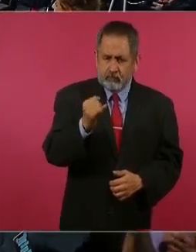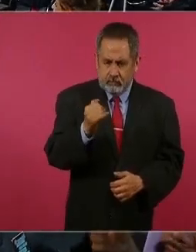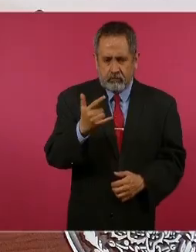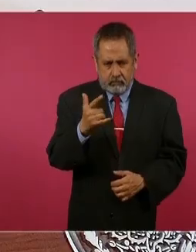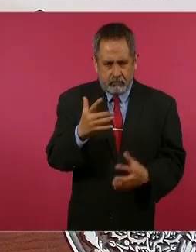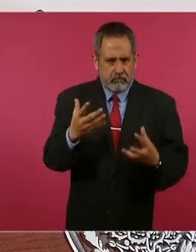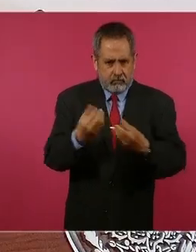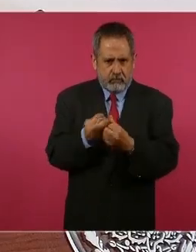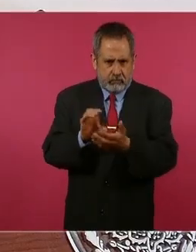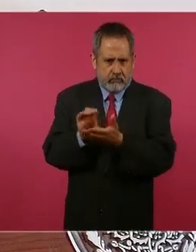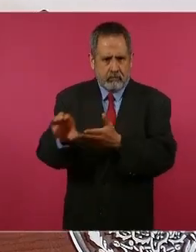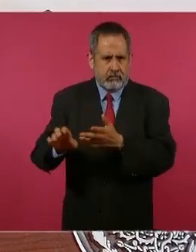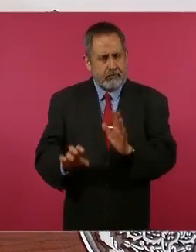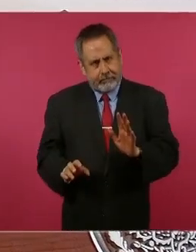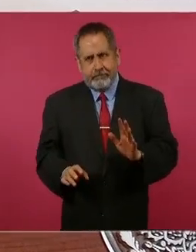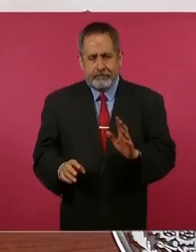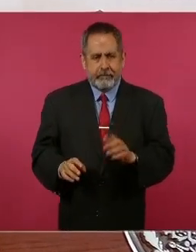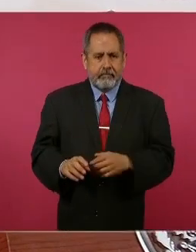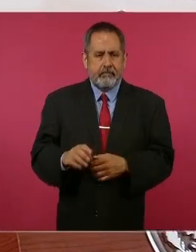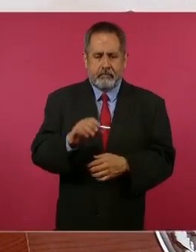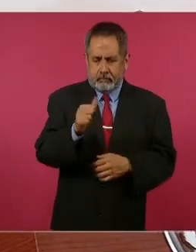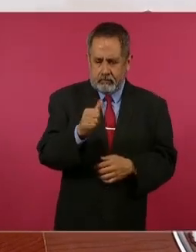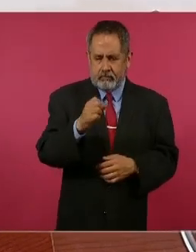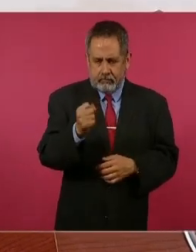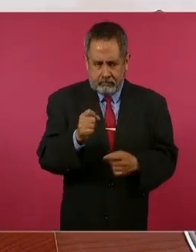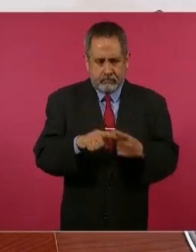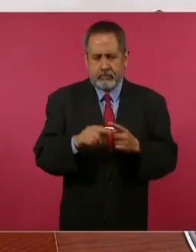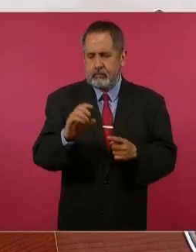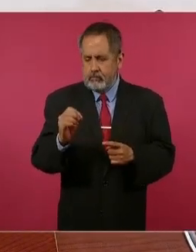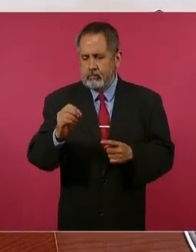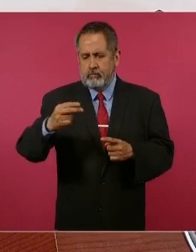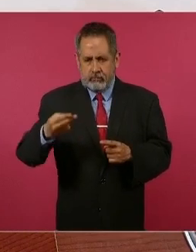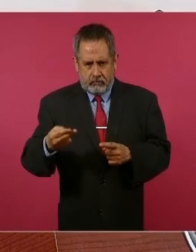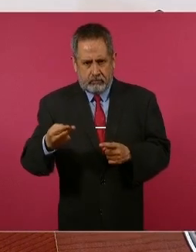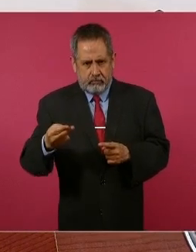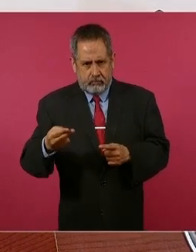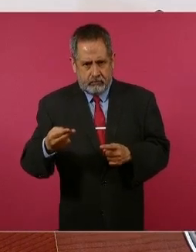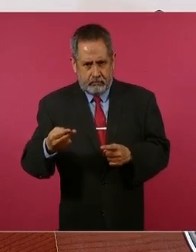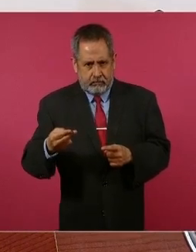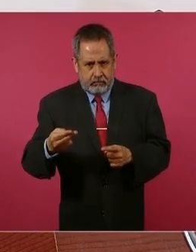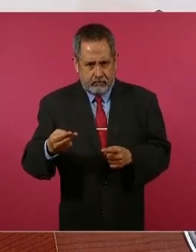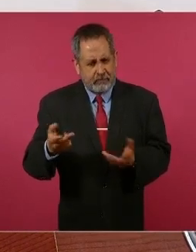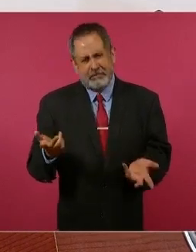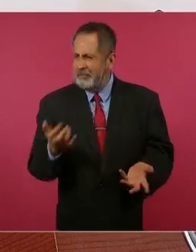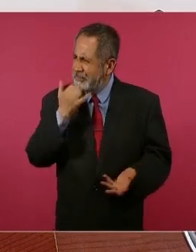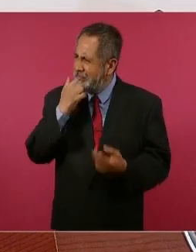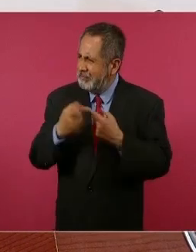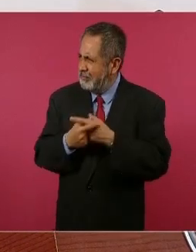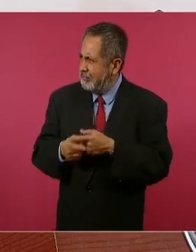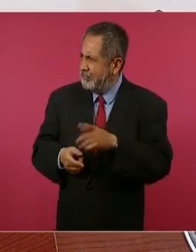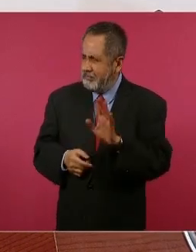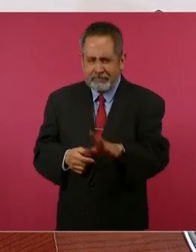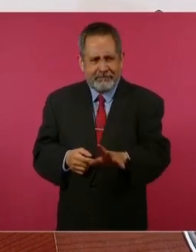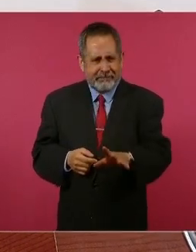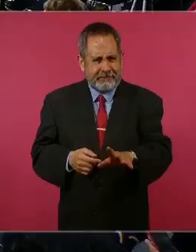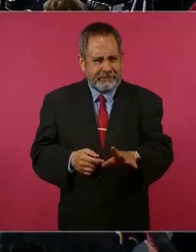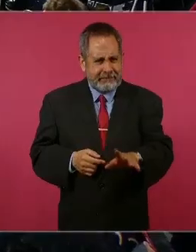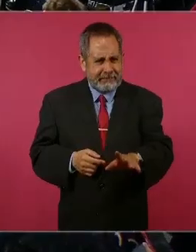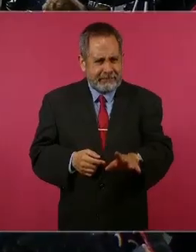julio junio por eso es agosto septiembre octubre julio